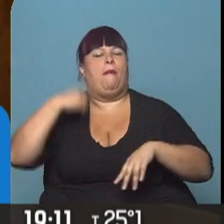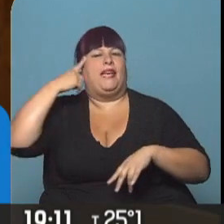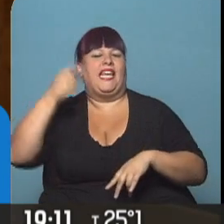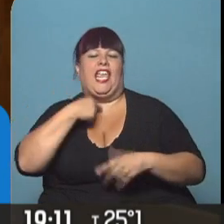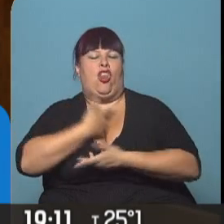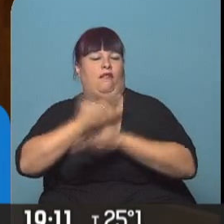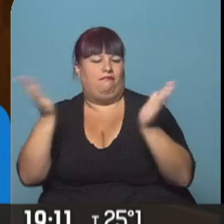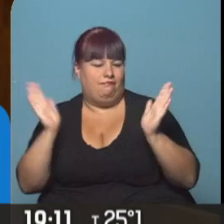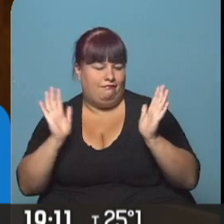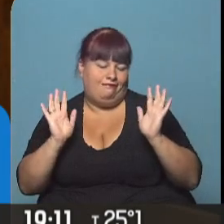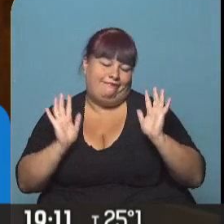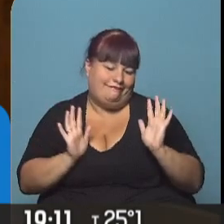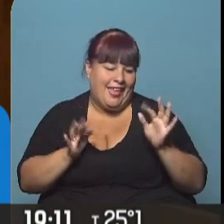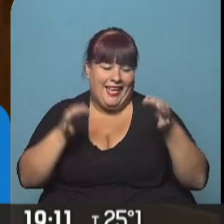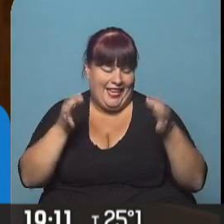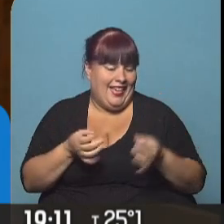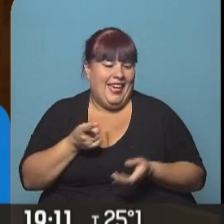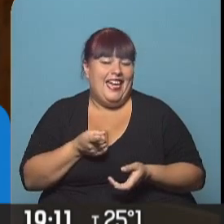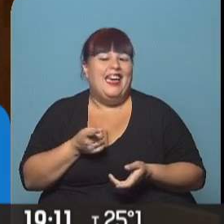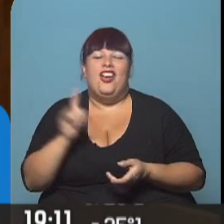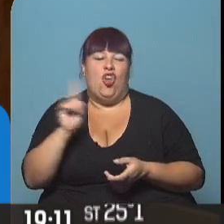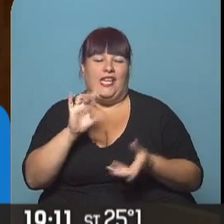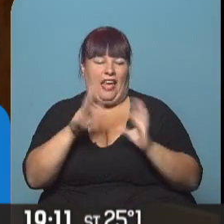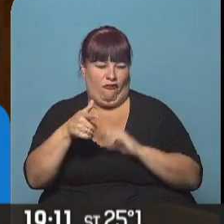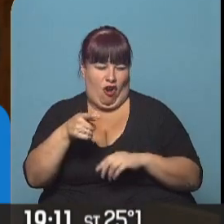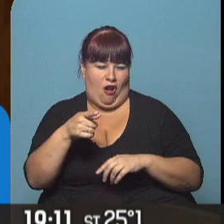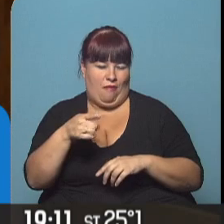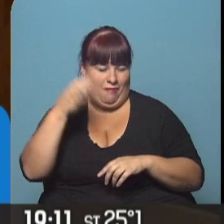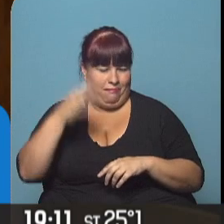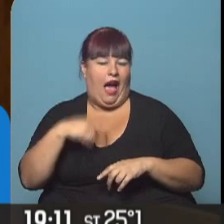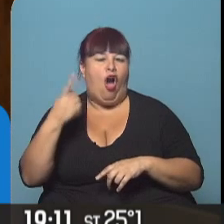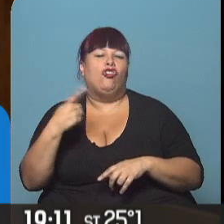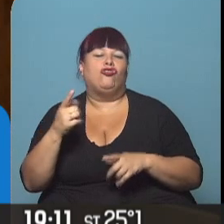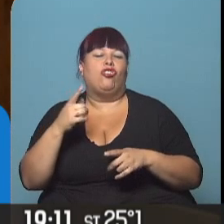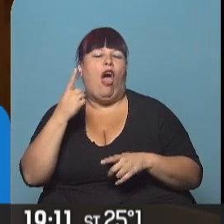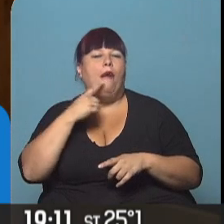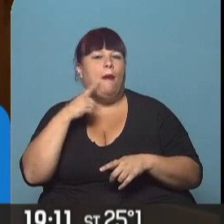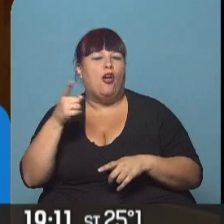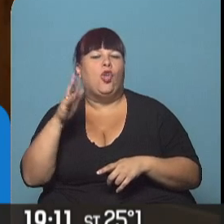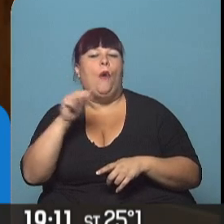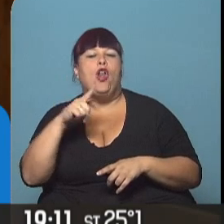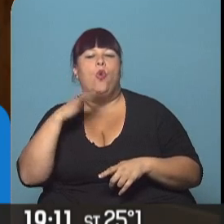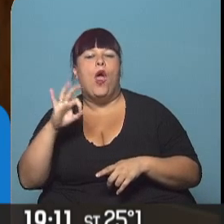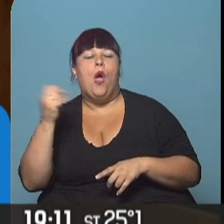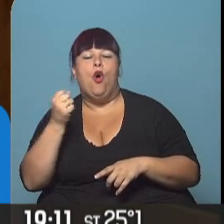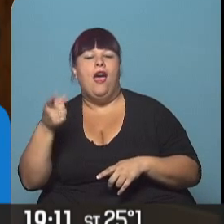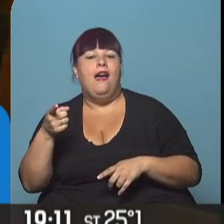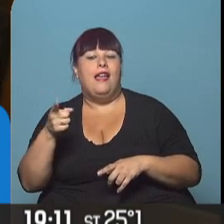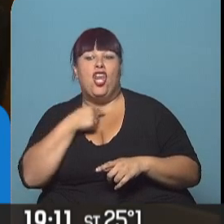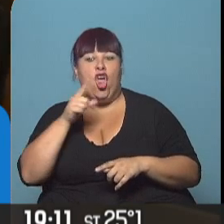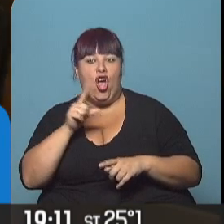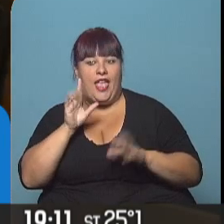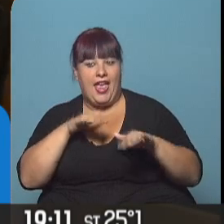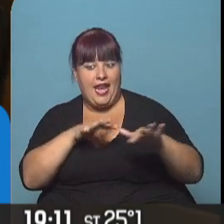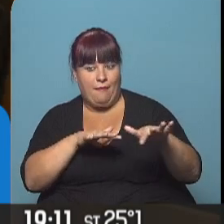queremos expresar. Bueno, evidentemente no son esas las razones. Hay claramente un intento de Luis Barrionuevo de no